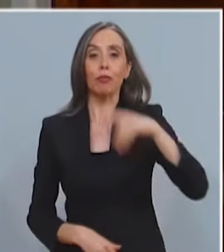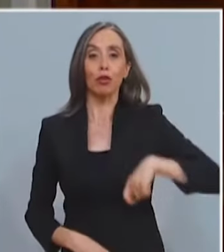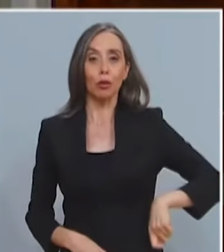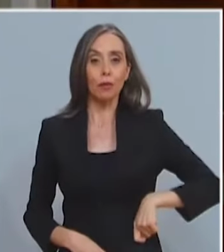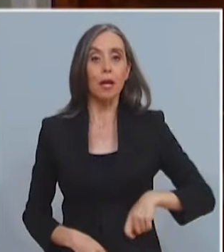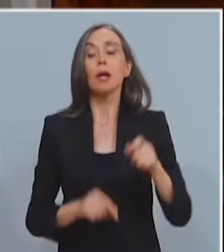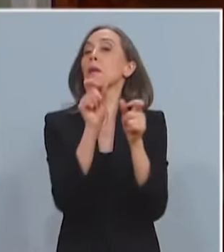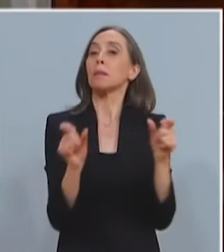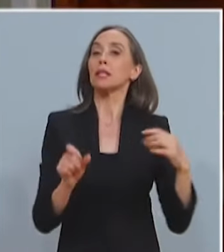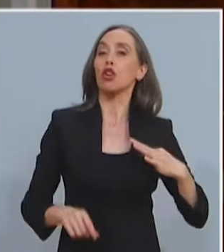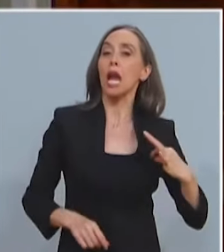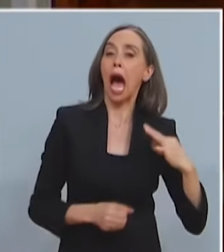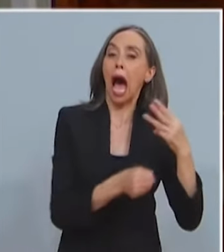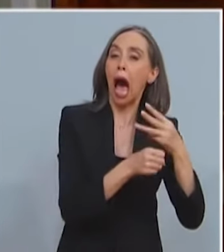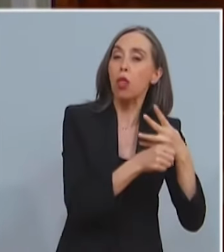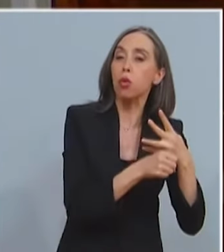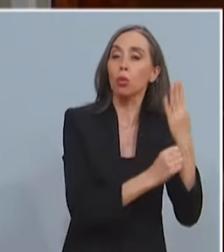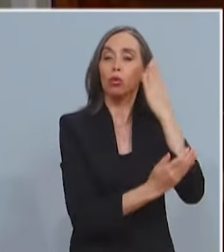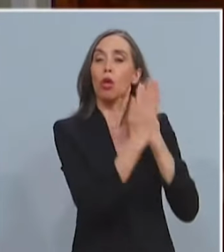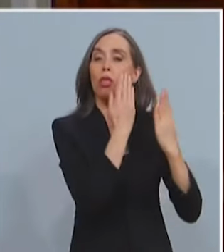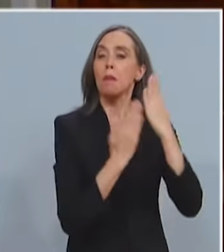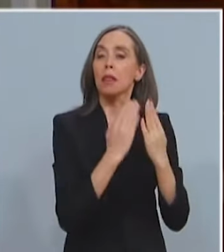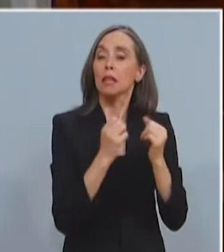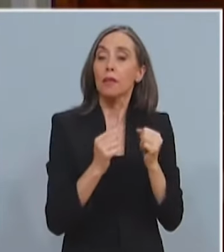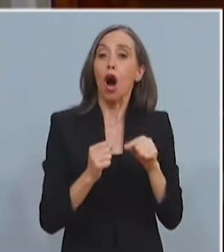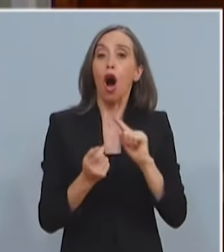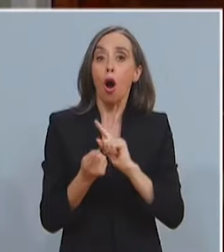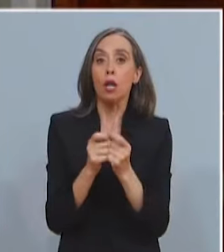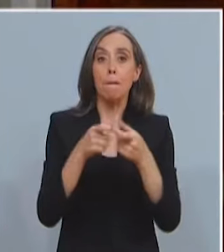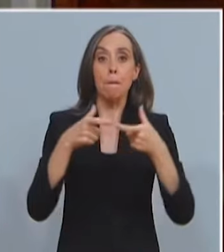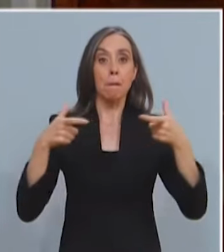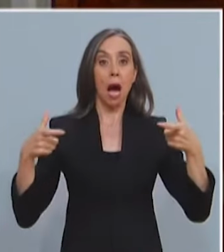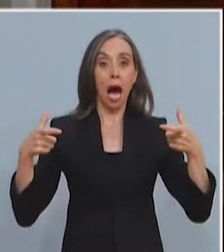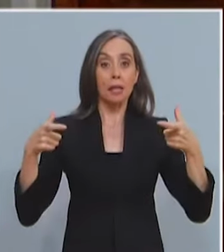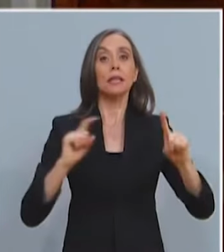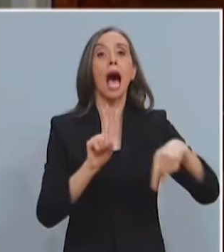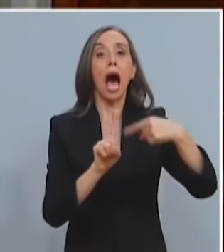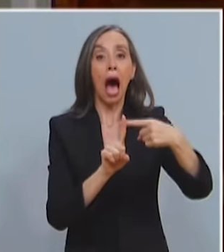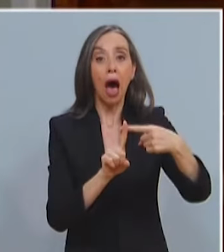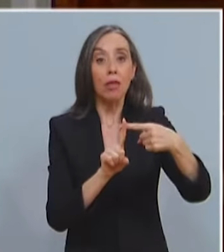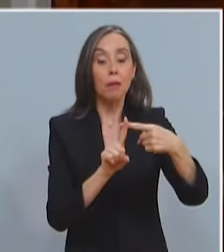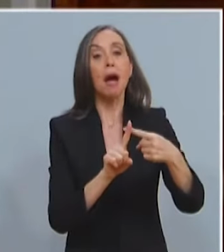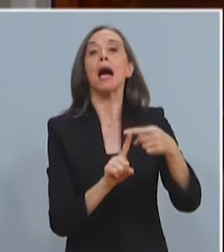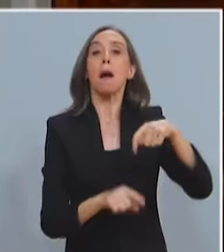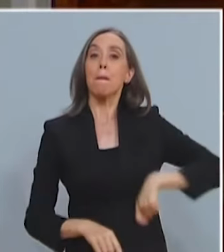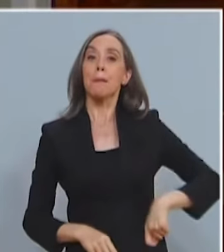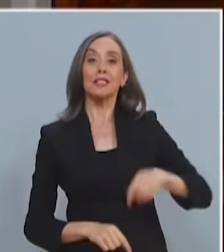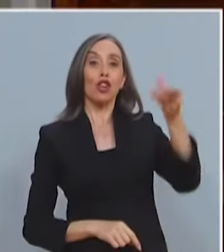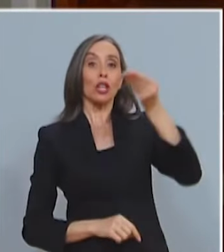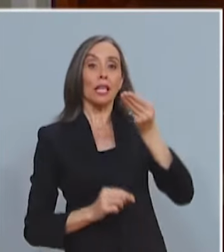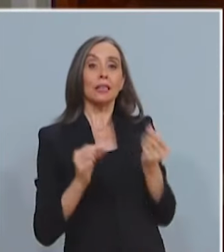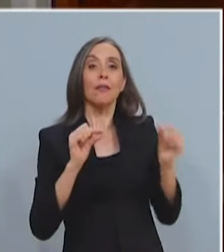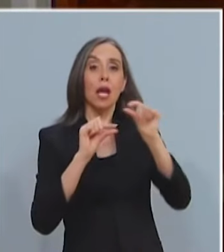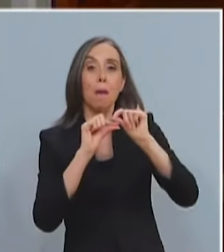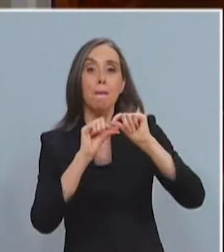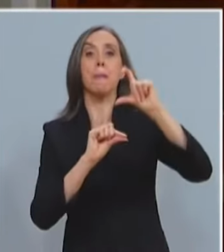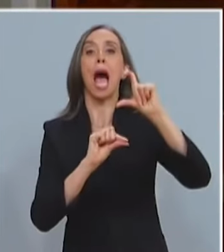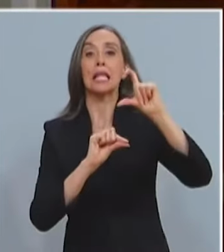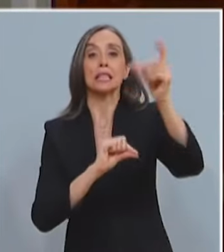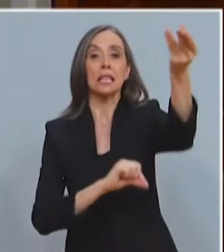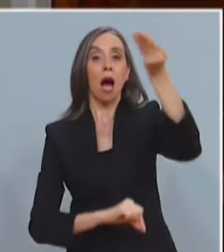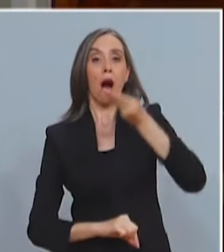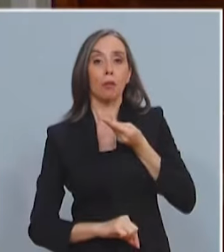con dependencia severa que cada día son más recibirán además un incremento adicional de sus pensiones porque tienen que enfrentar